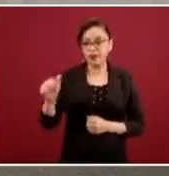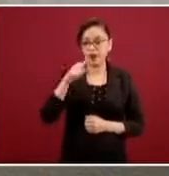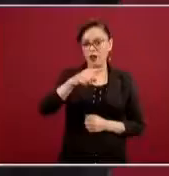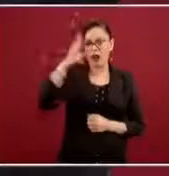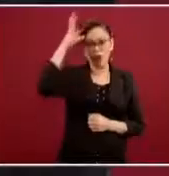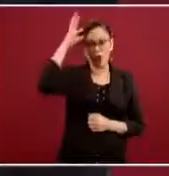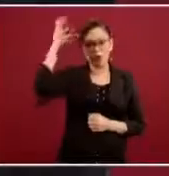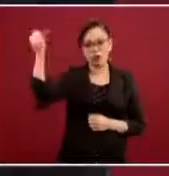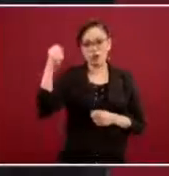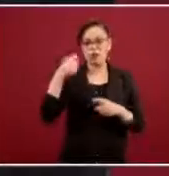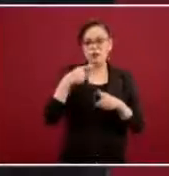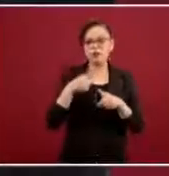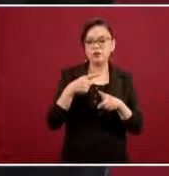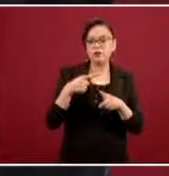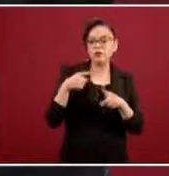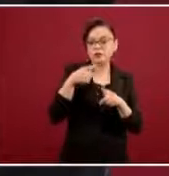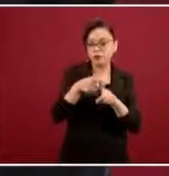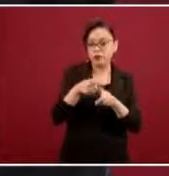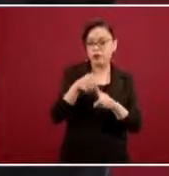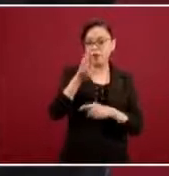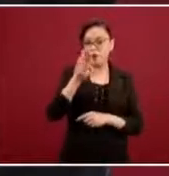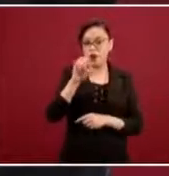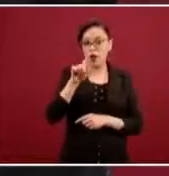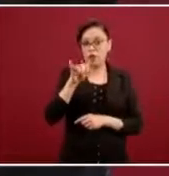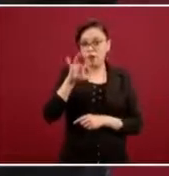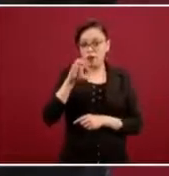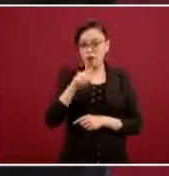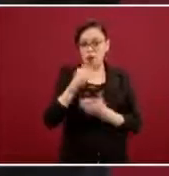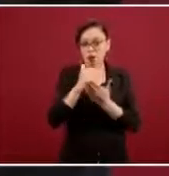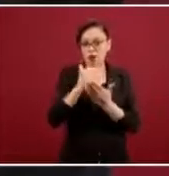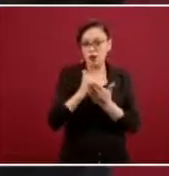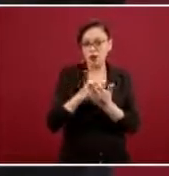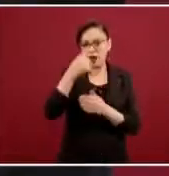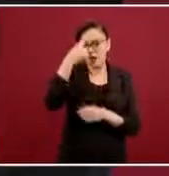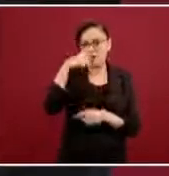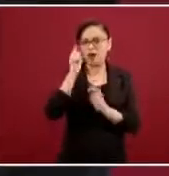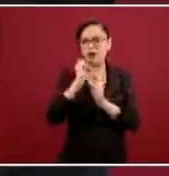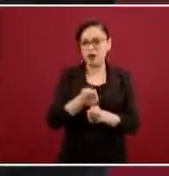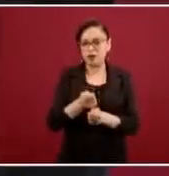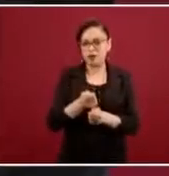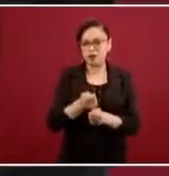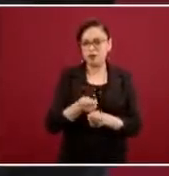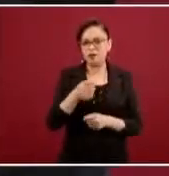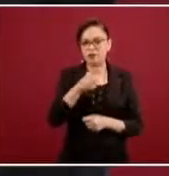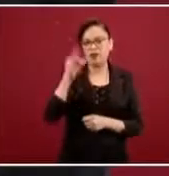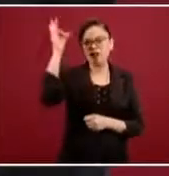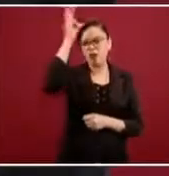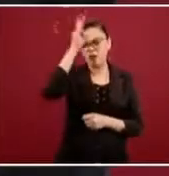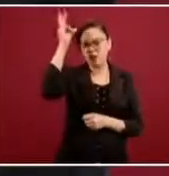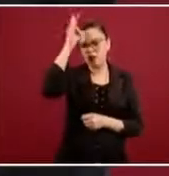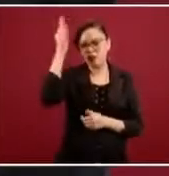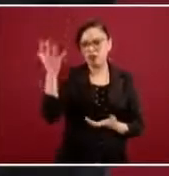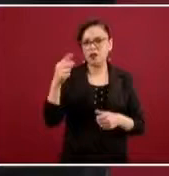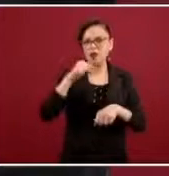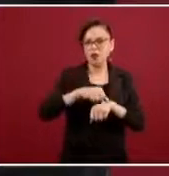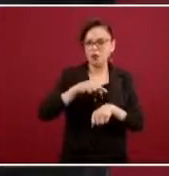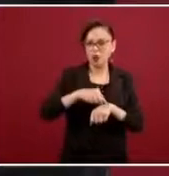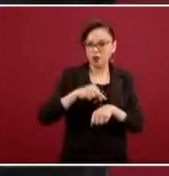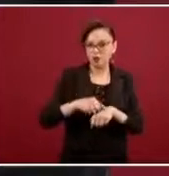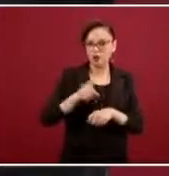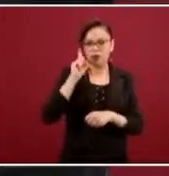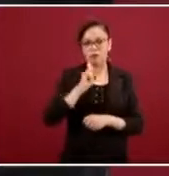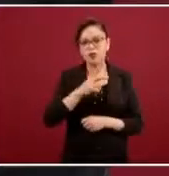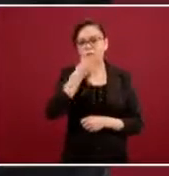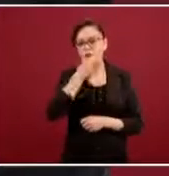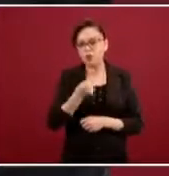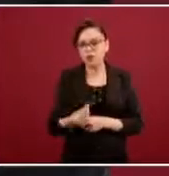bioéticos, la guía se ha elaborado por grupos multidisciplinarios, como son filósofos, doctoras y doctores,